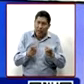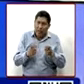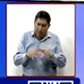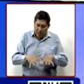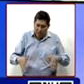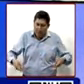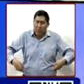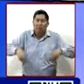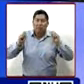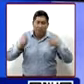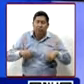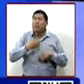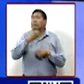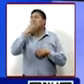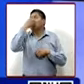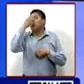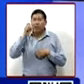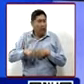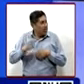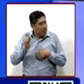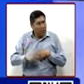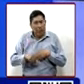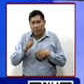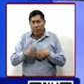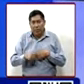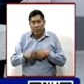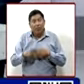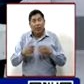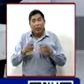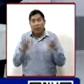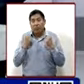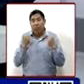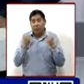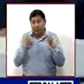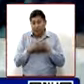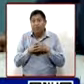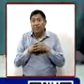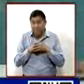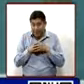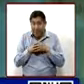frazadas, como les decía, ¿sí? Porque se necesita. Se le está llegando el invierno.